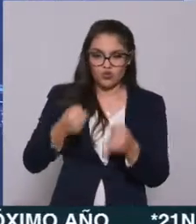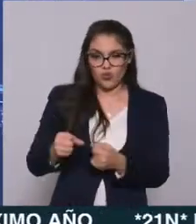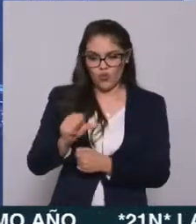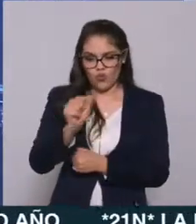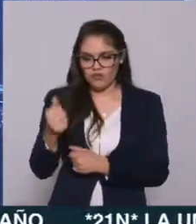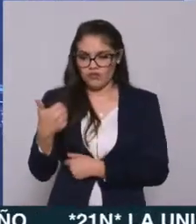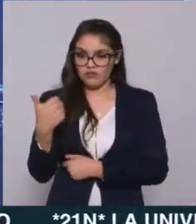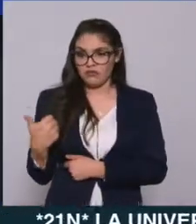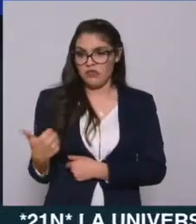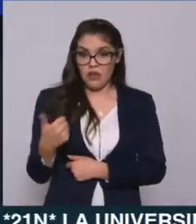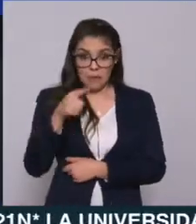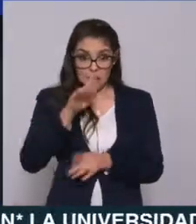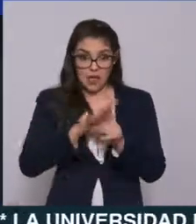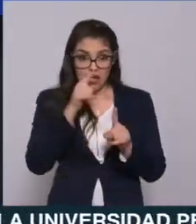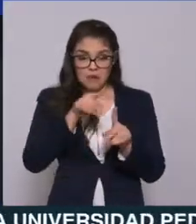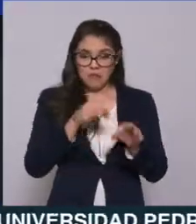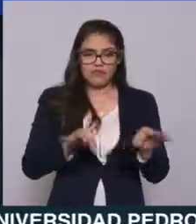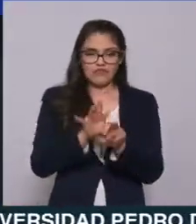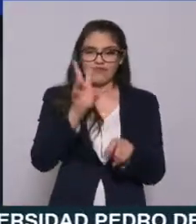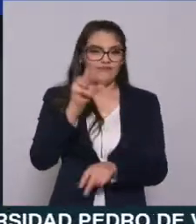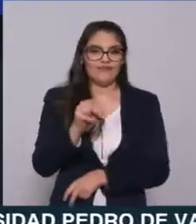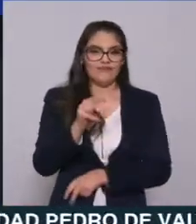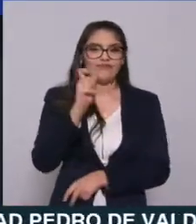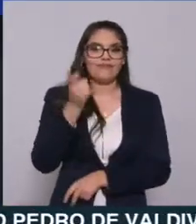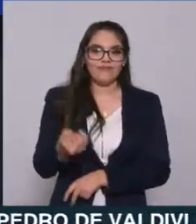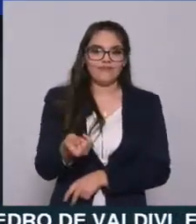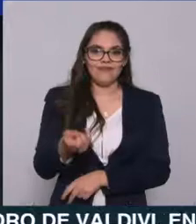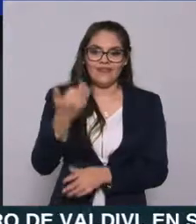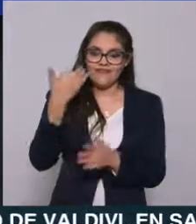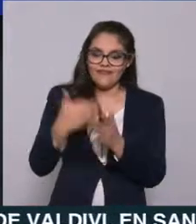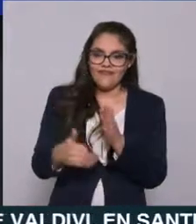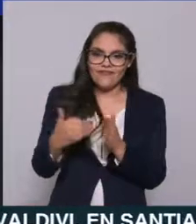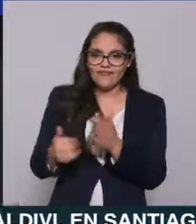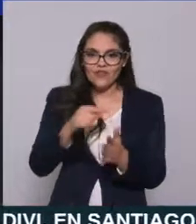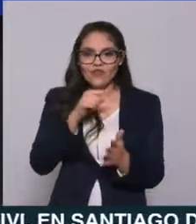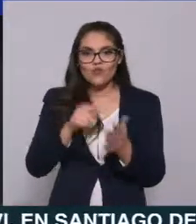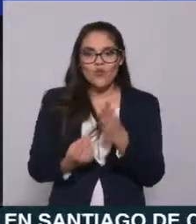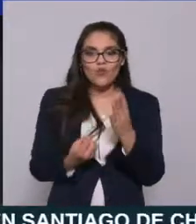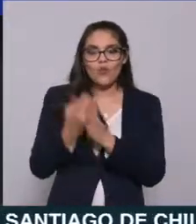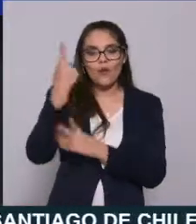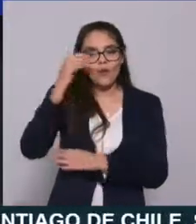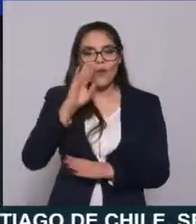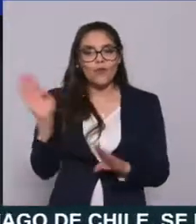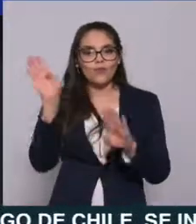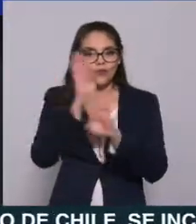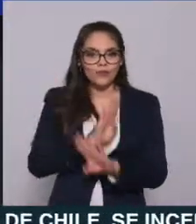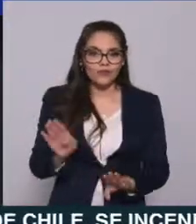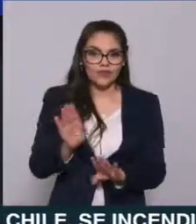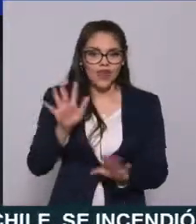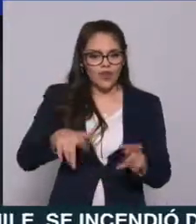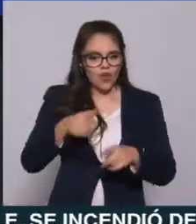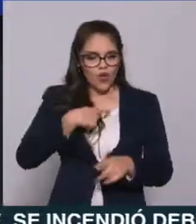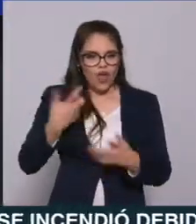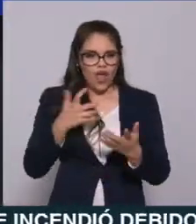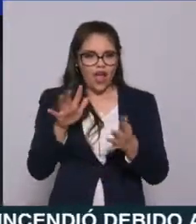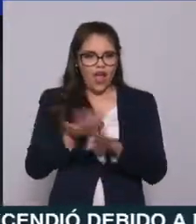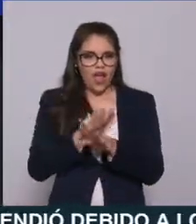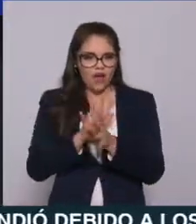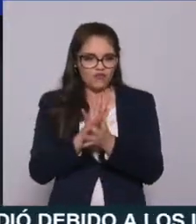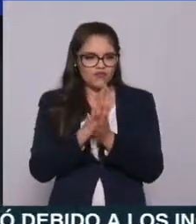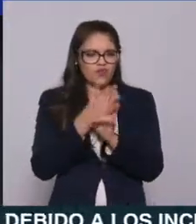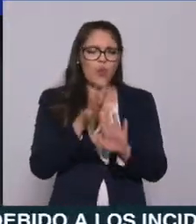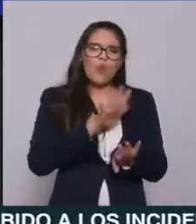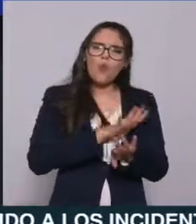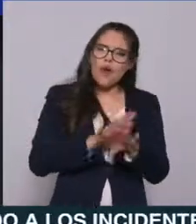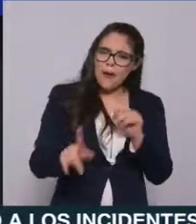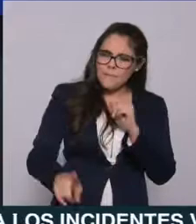restantes no es la principal problemática, sino la problemática es la falta de espacios recreativos. Y cuando hacemos la transversalización de cuál es la